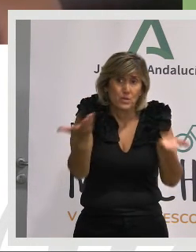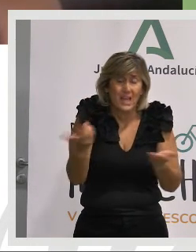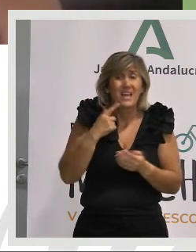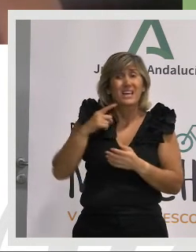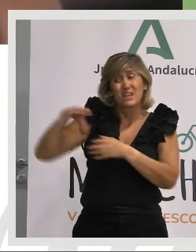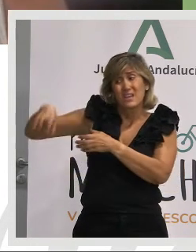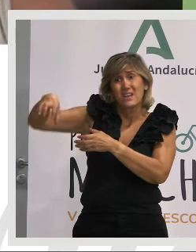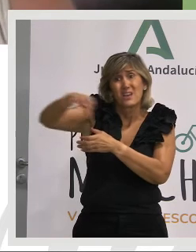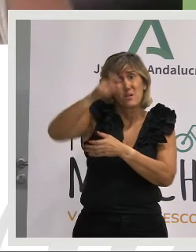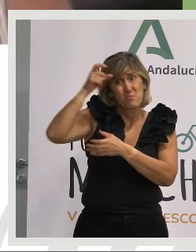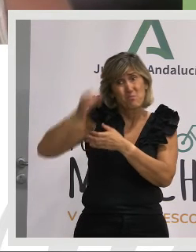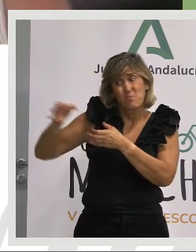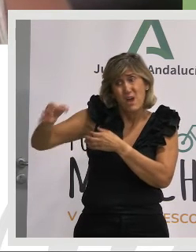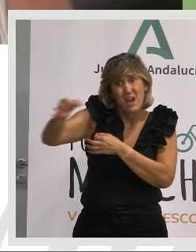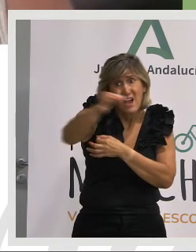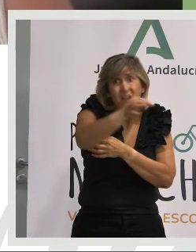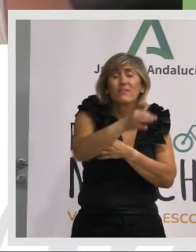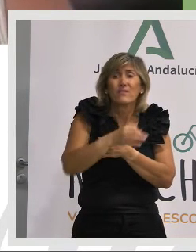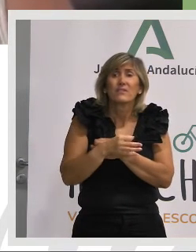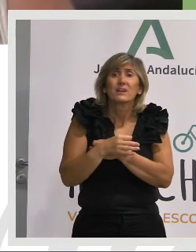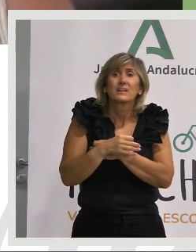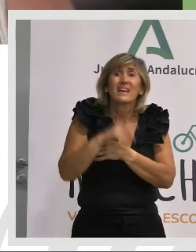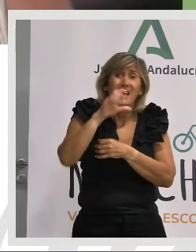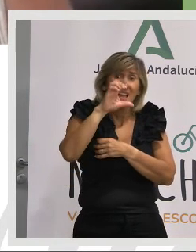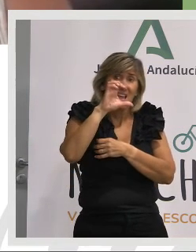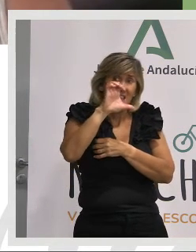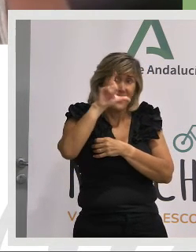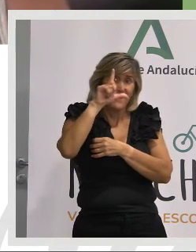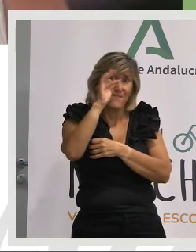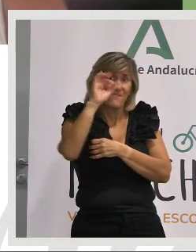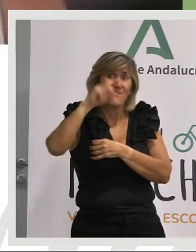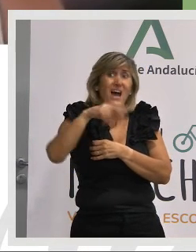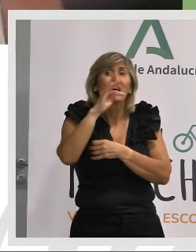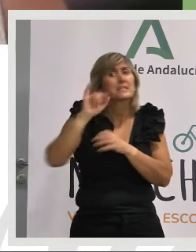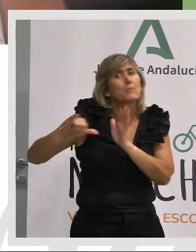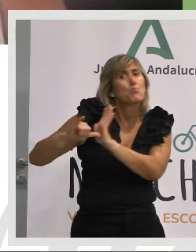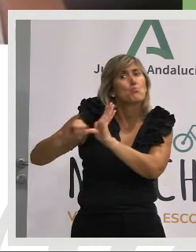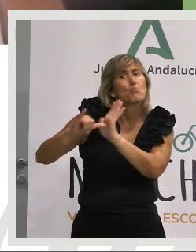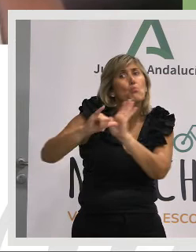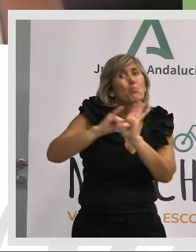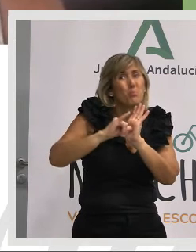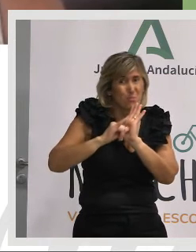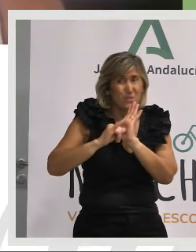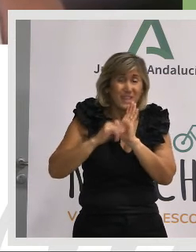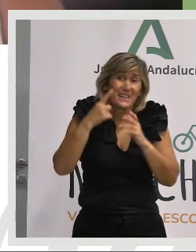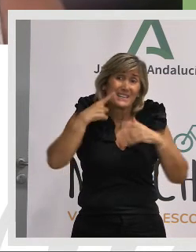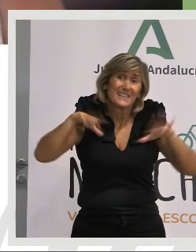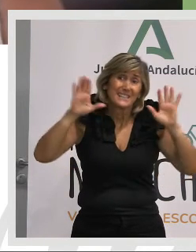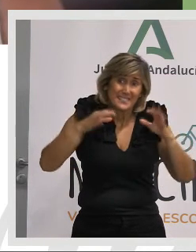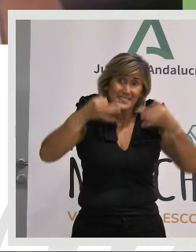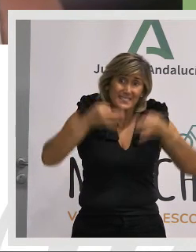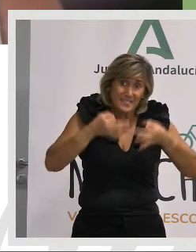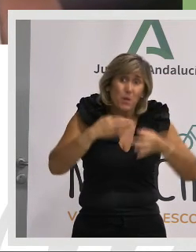bueno, los vecinos de los Jícares de Líes, que también está muy cerca, pues seguramente